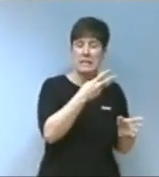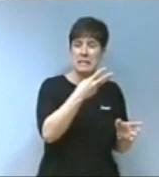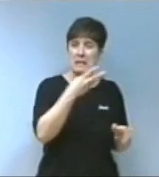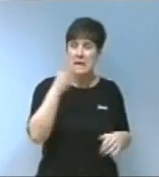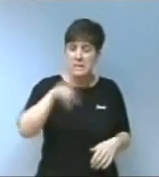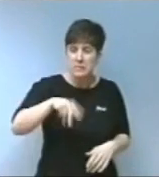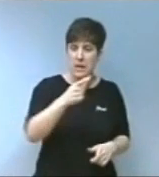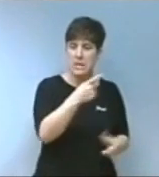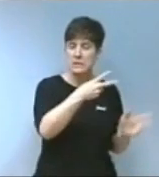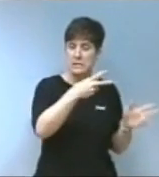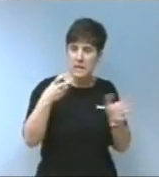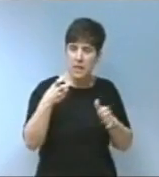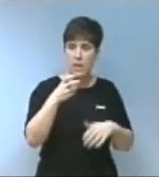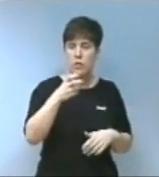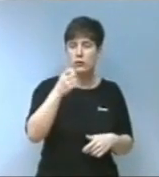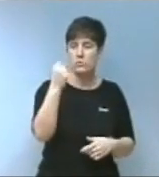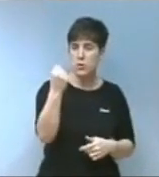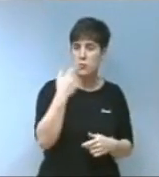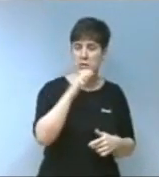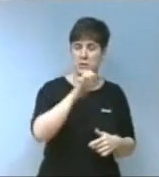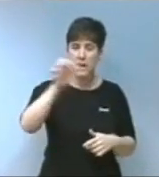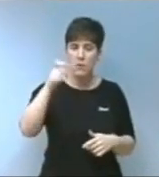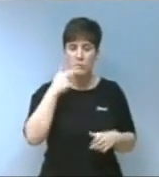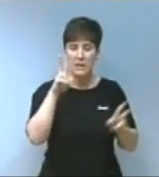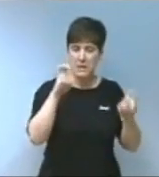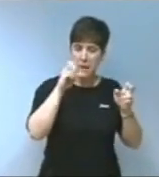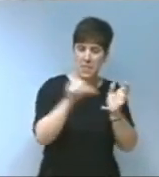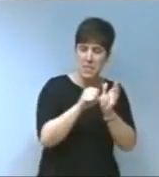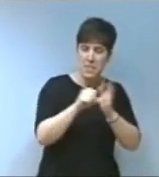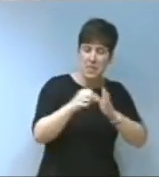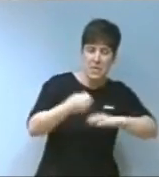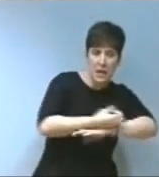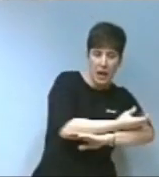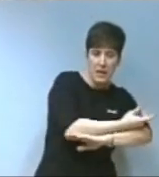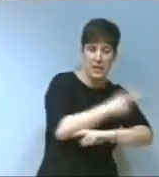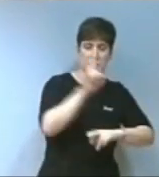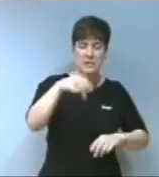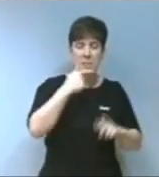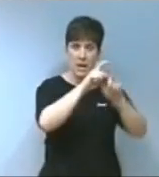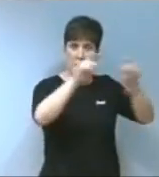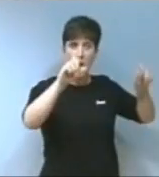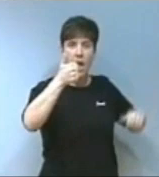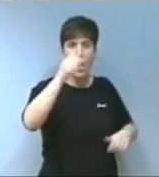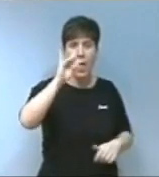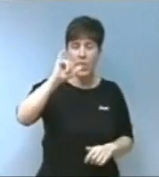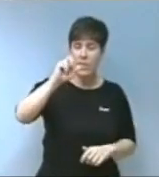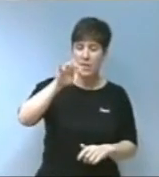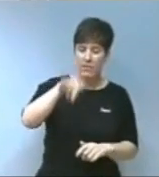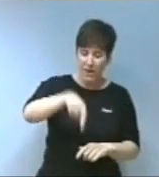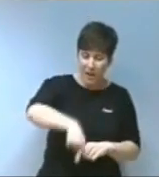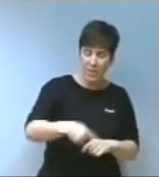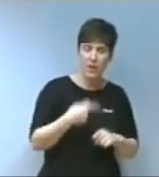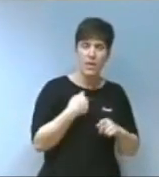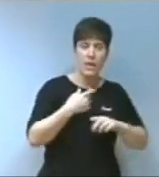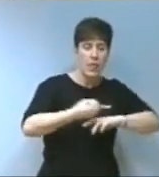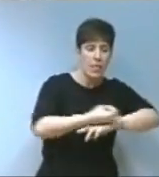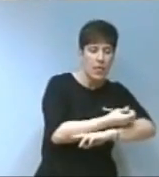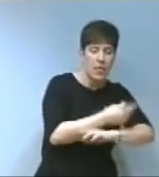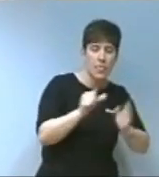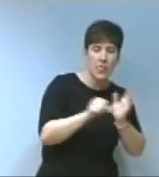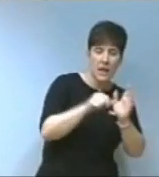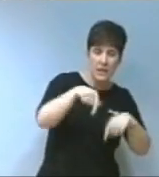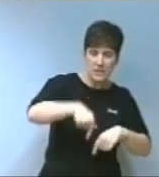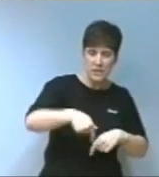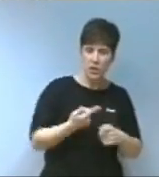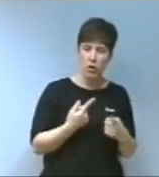en inversiones pendientes de cercanías y adecuaciones de Adif. Oiga, ¿y qué pasa aquí con nuestras cercanías? ¿Qué pasa con esa baja velocidad